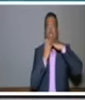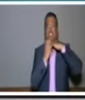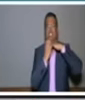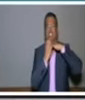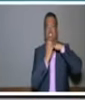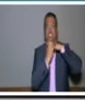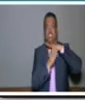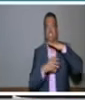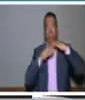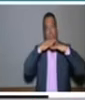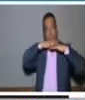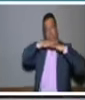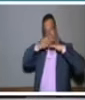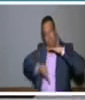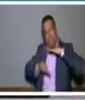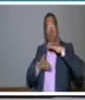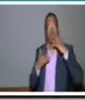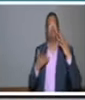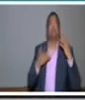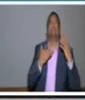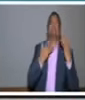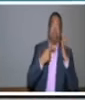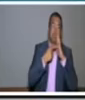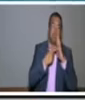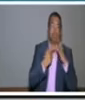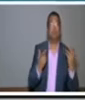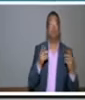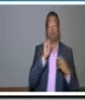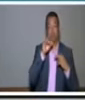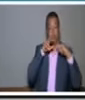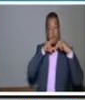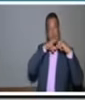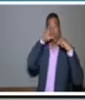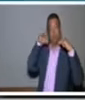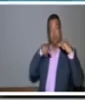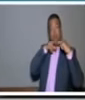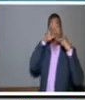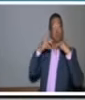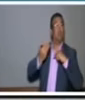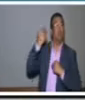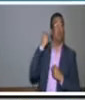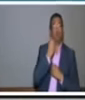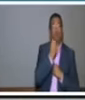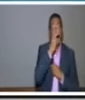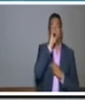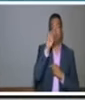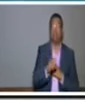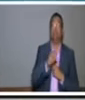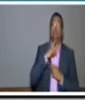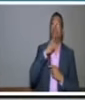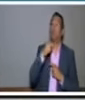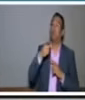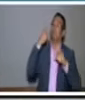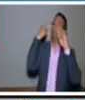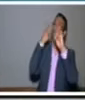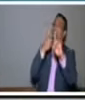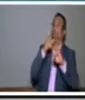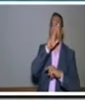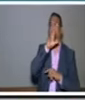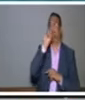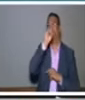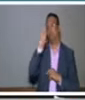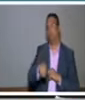mismo. Hoy es un 12%, pero la propuesta había sido un 35%. Así que tenemos que ligar el tema